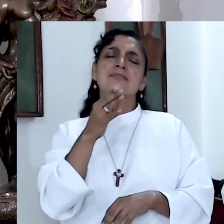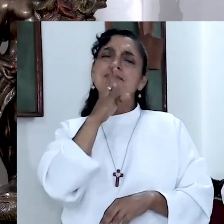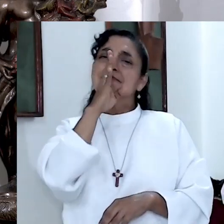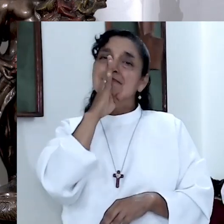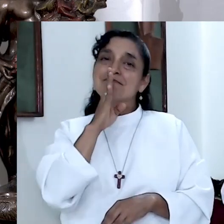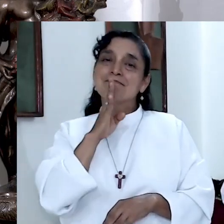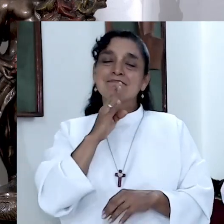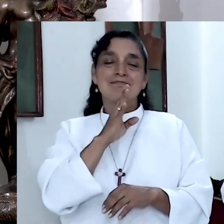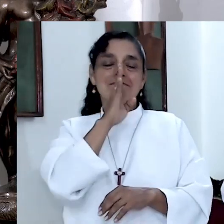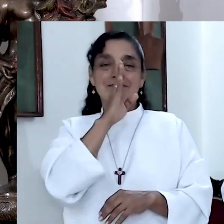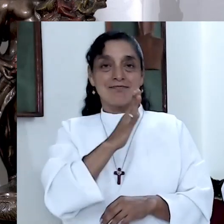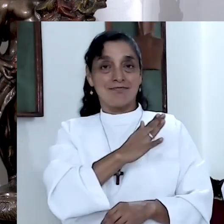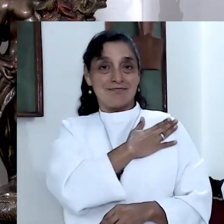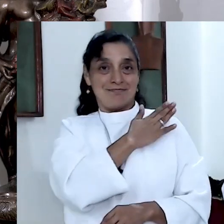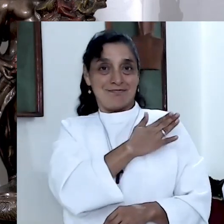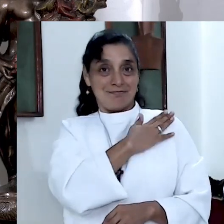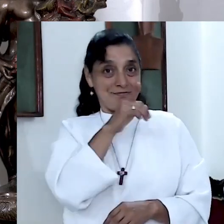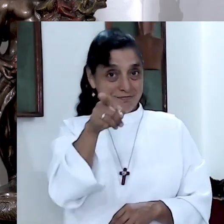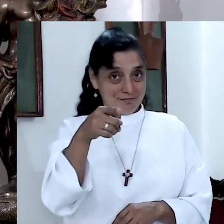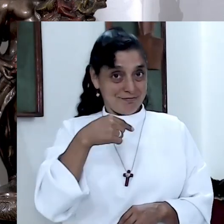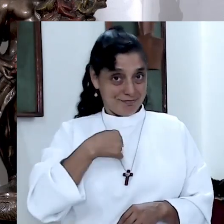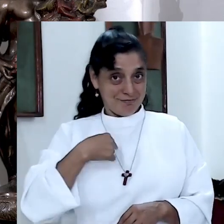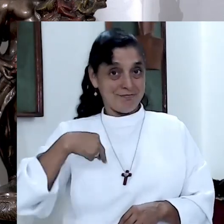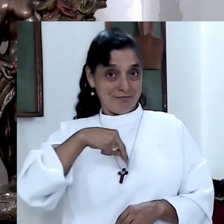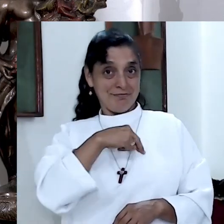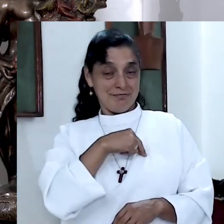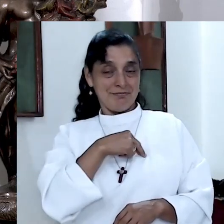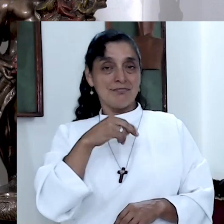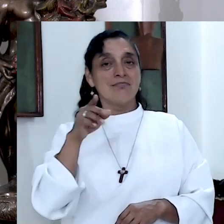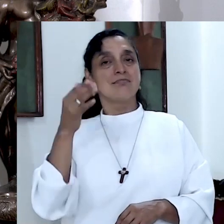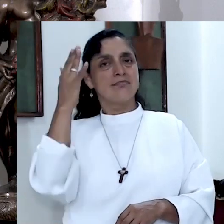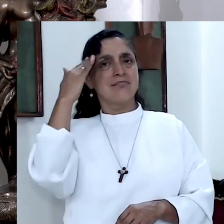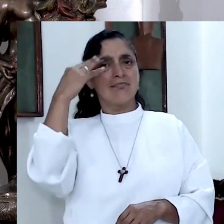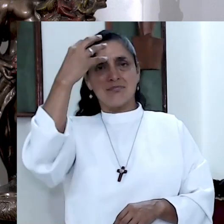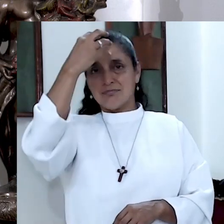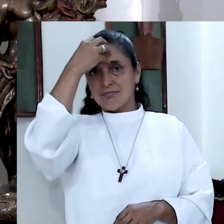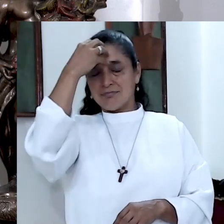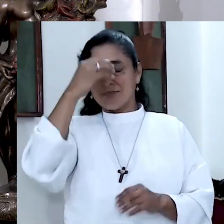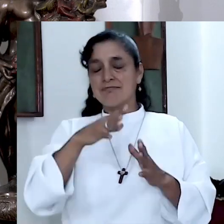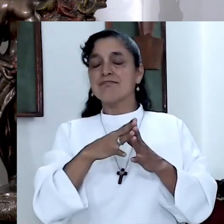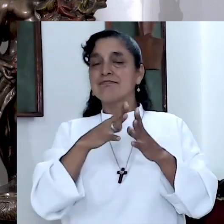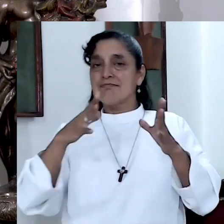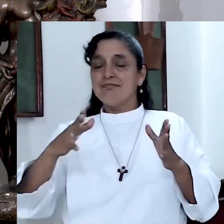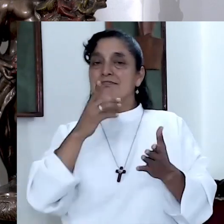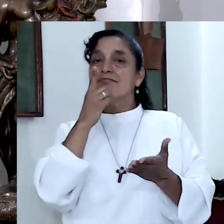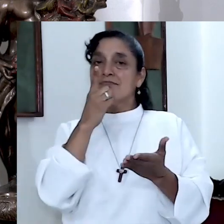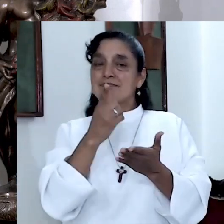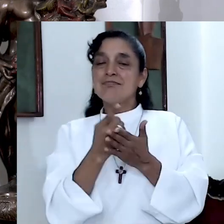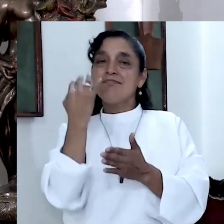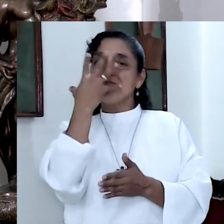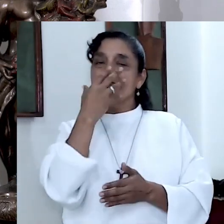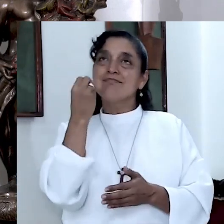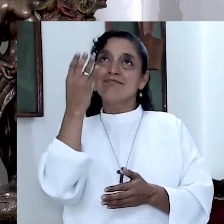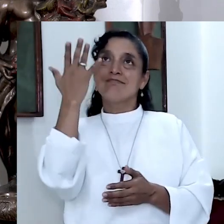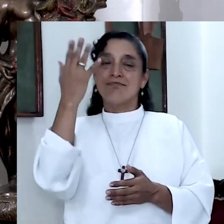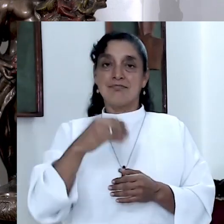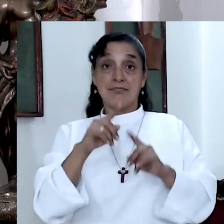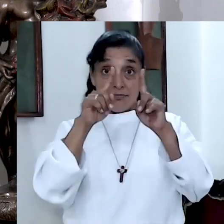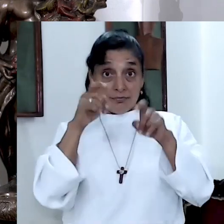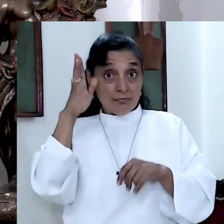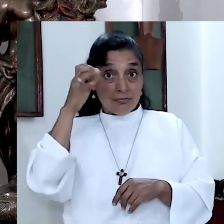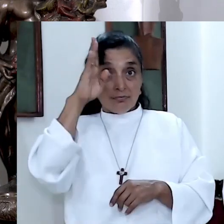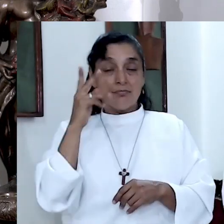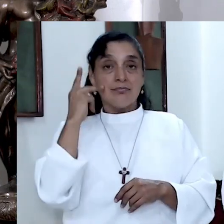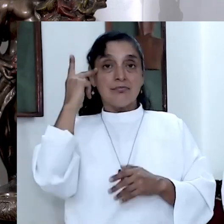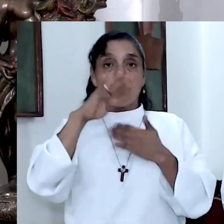ese Dios que confía en nosotros, que tiene una pedagogía realmente maravillosa. ¿Creen ustedes en